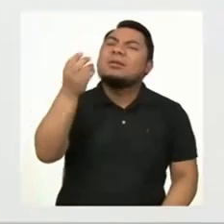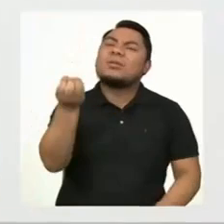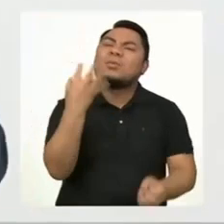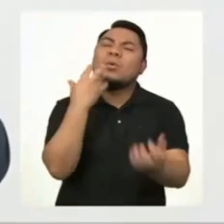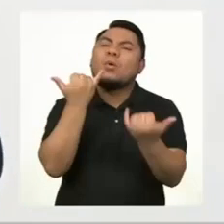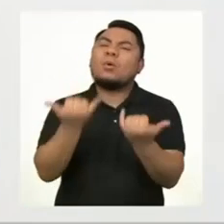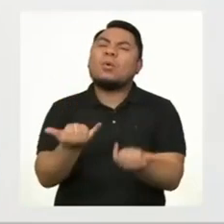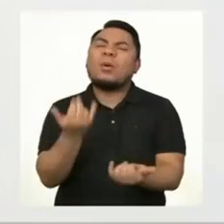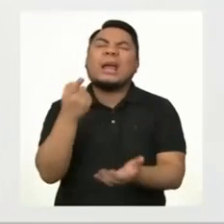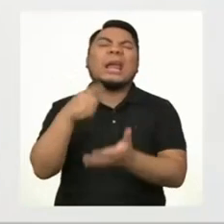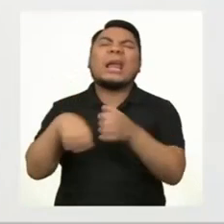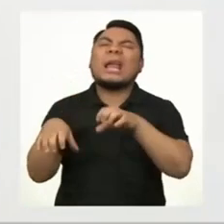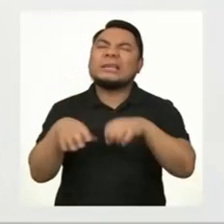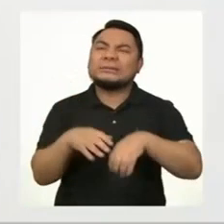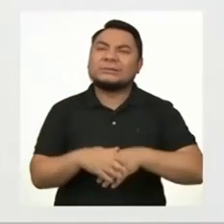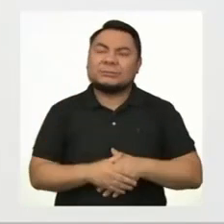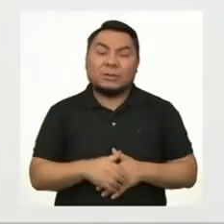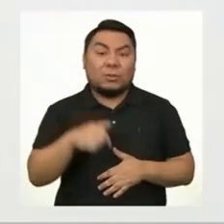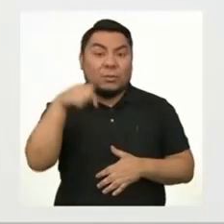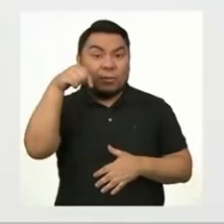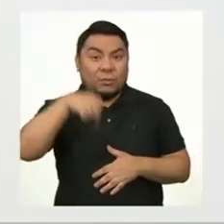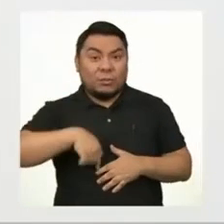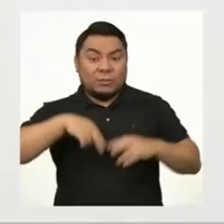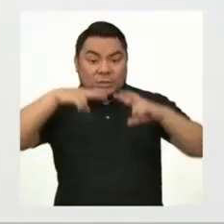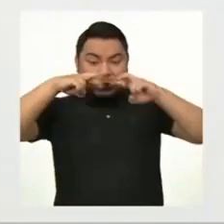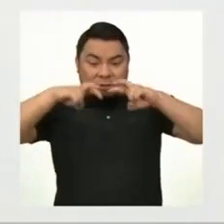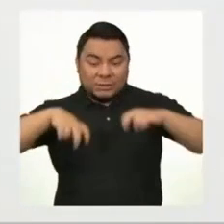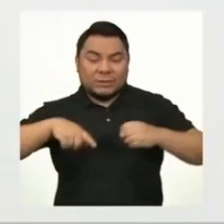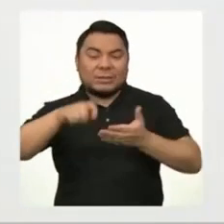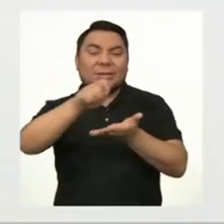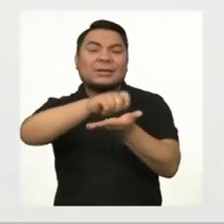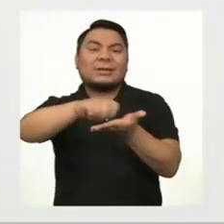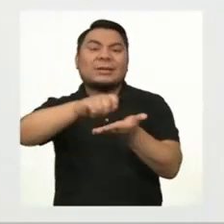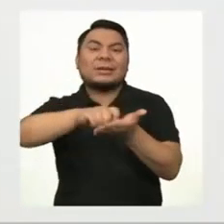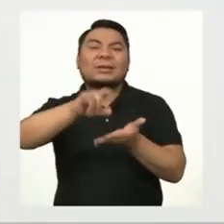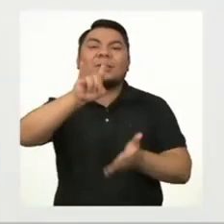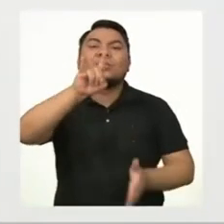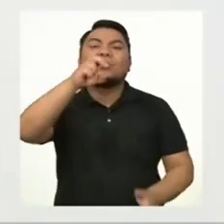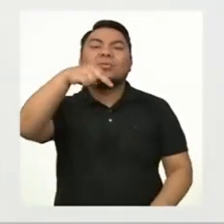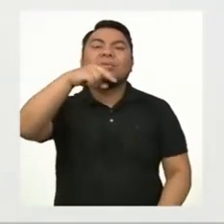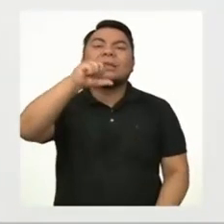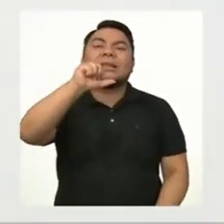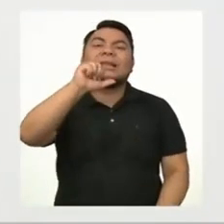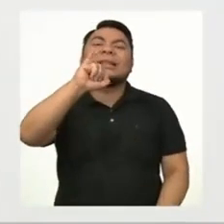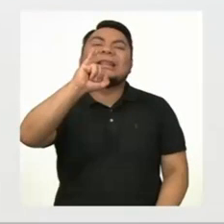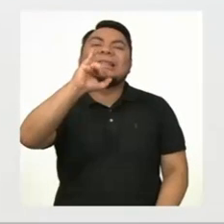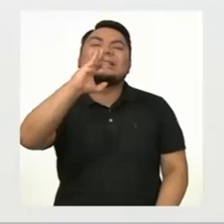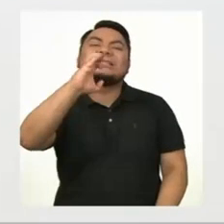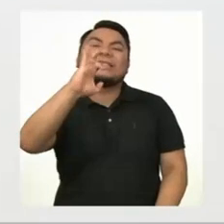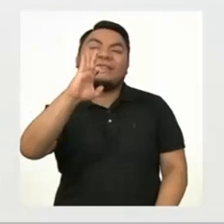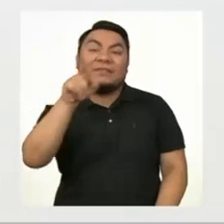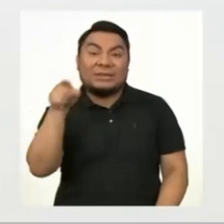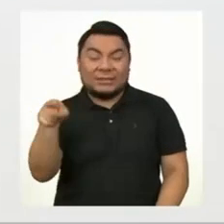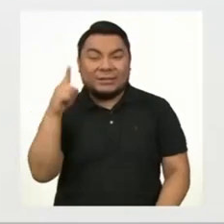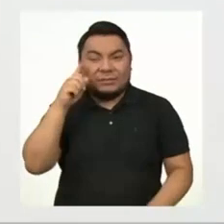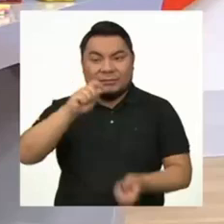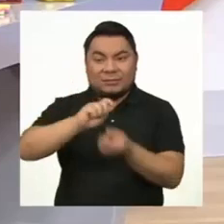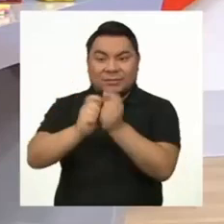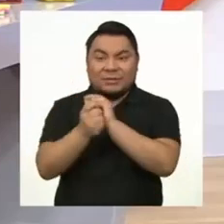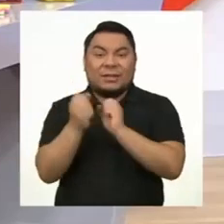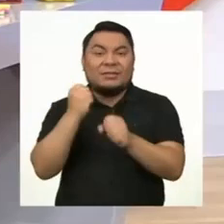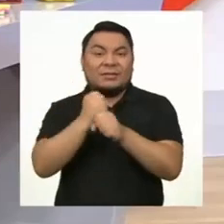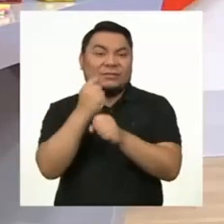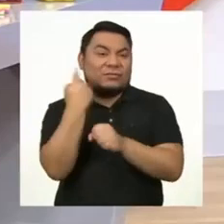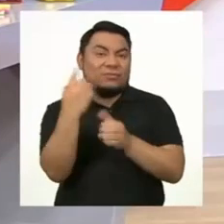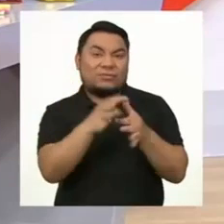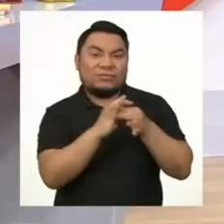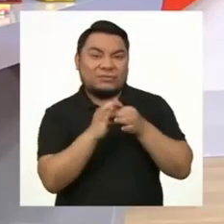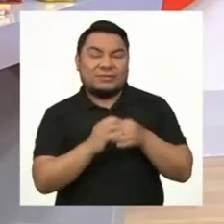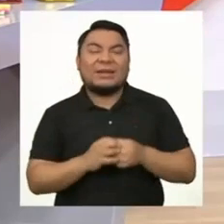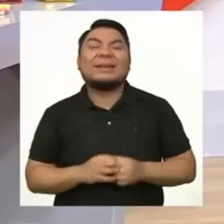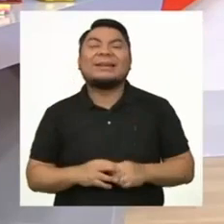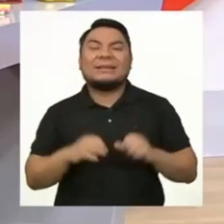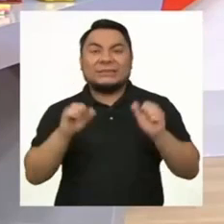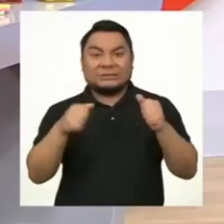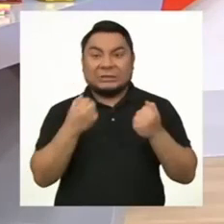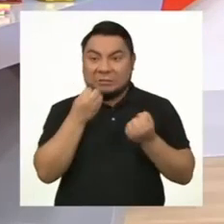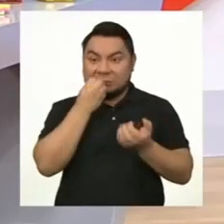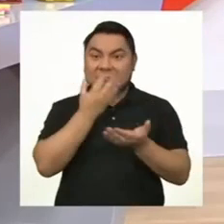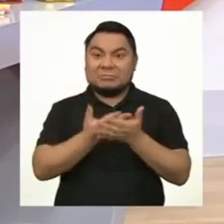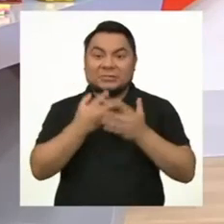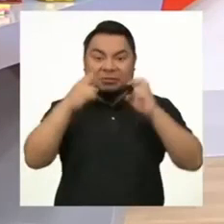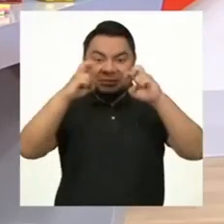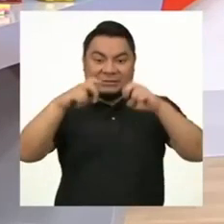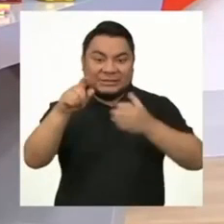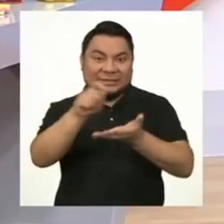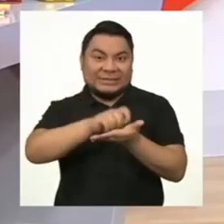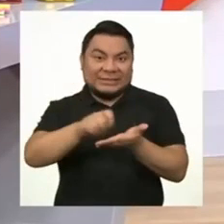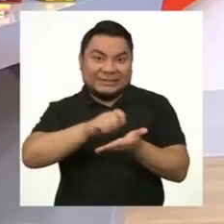hacer hoy. Hoy vamos a analizar un texto de UNICEF que he adaptado para trabajar juntos. Ahora va a ver lo bien que analizamos